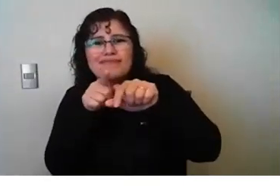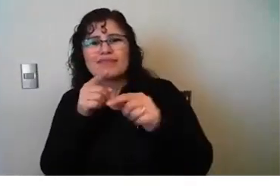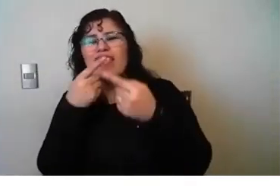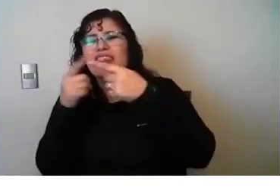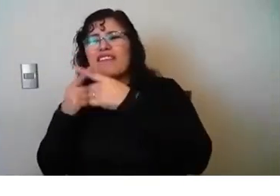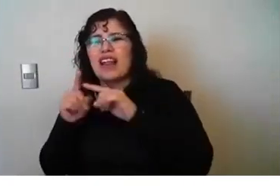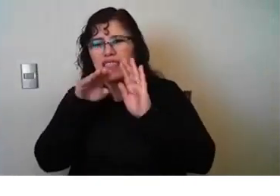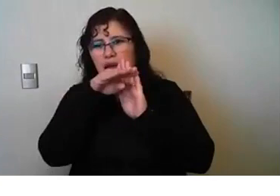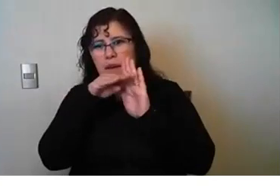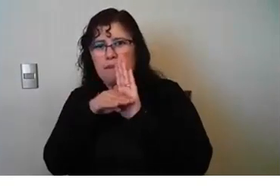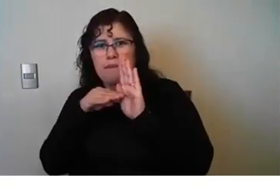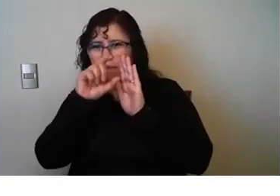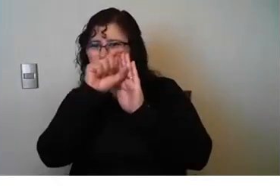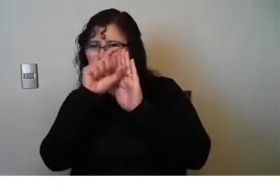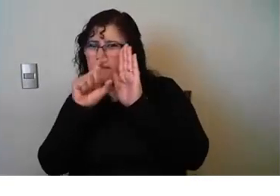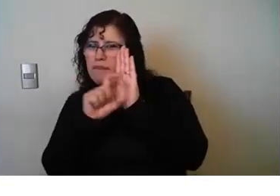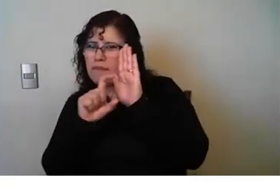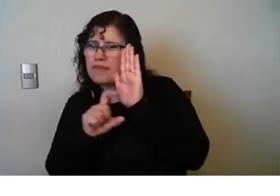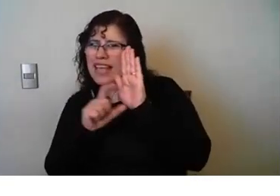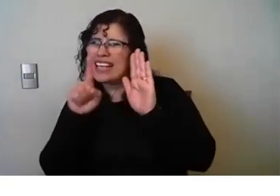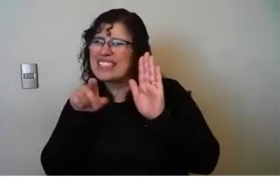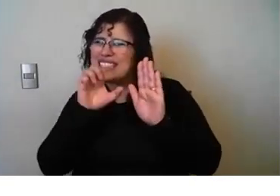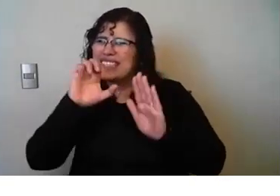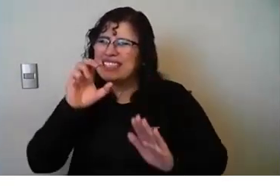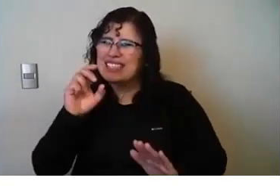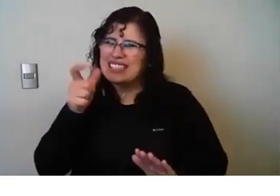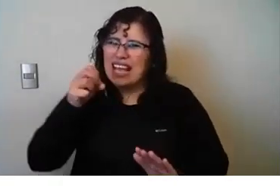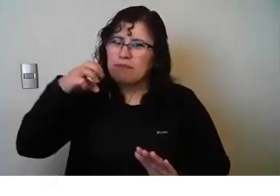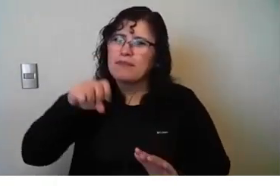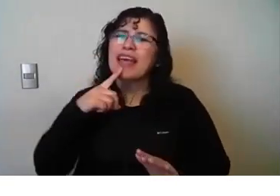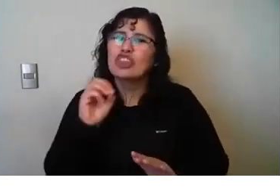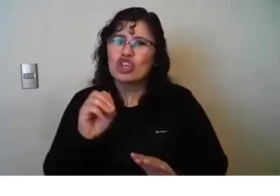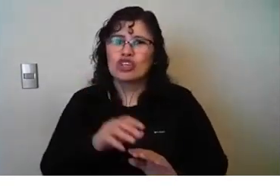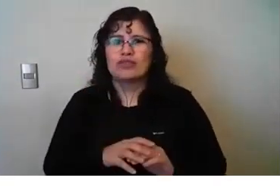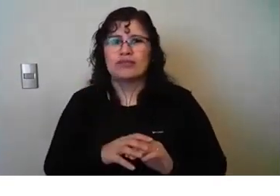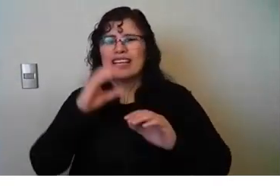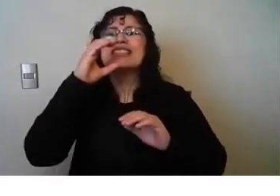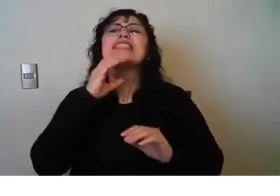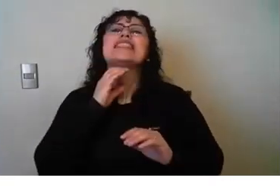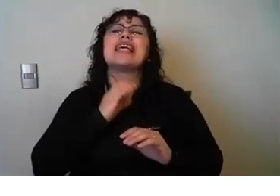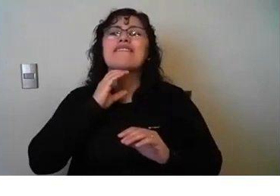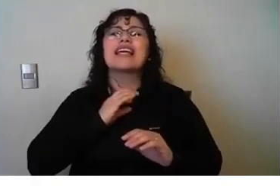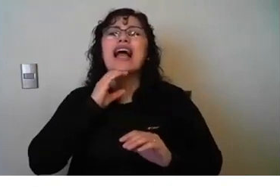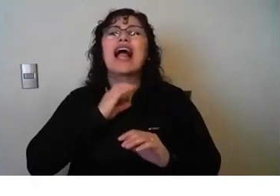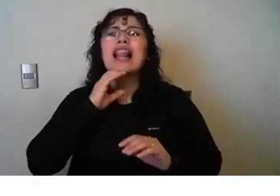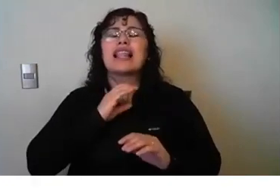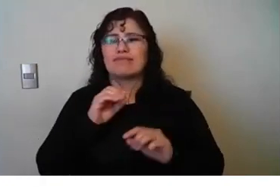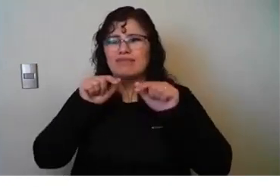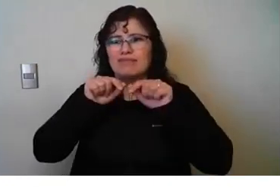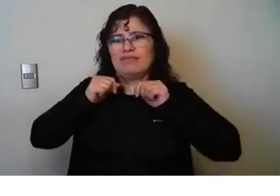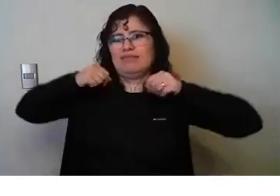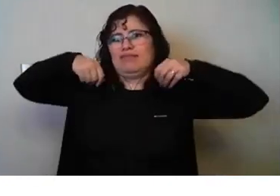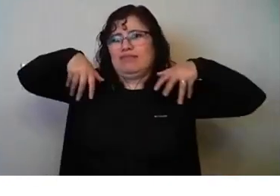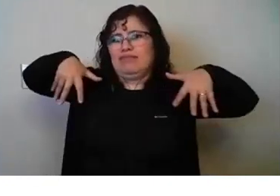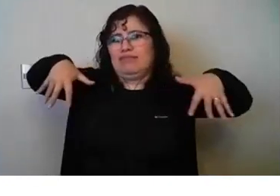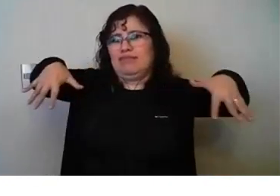Un segmento cervical, su intumiscencia, engrosamiento cervical asociado al plexo braquial, la